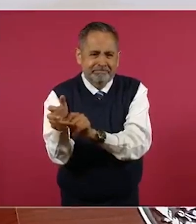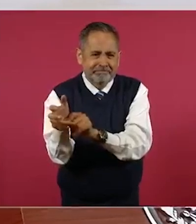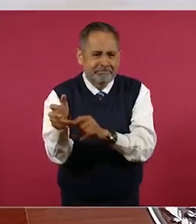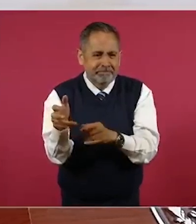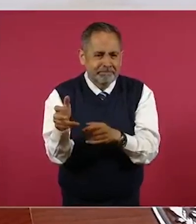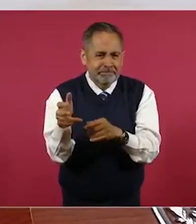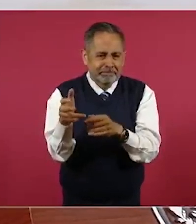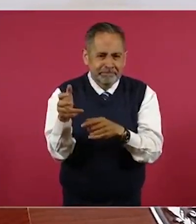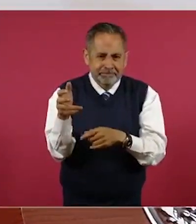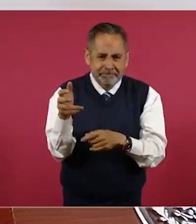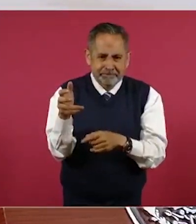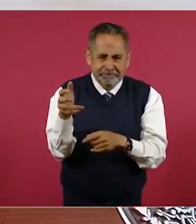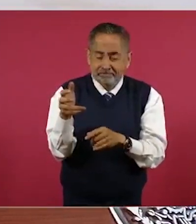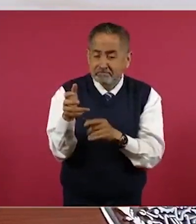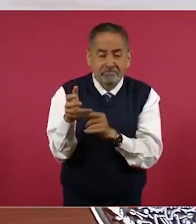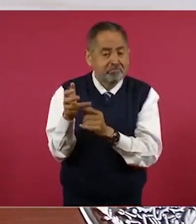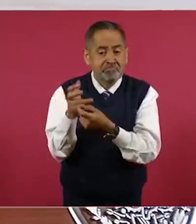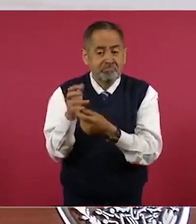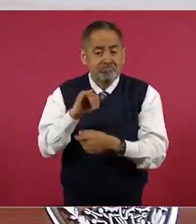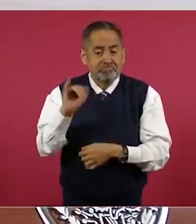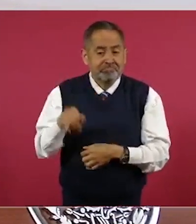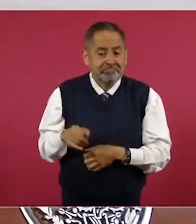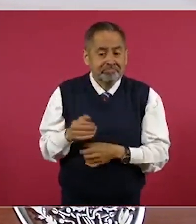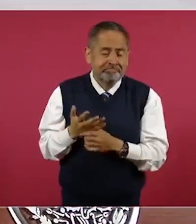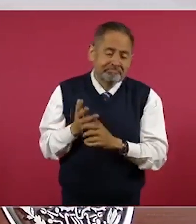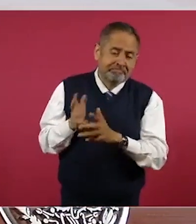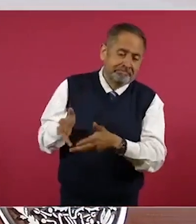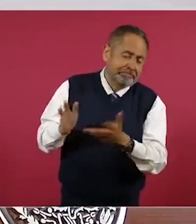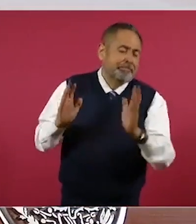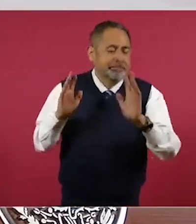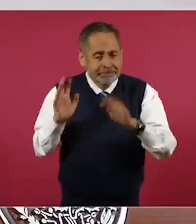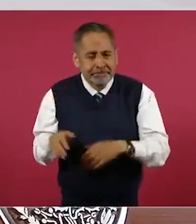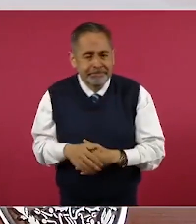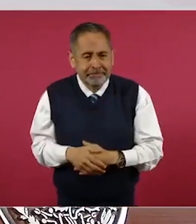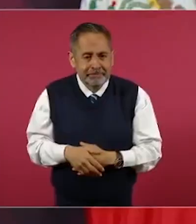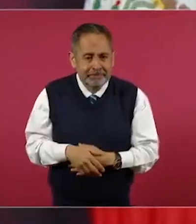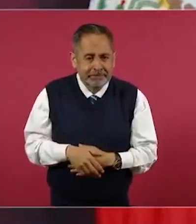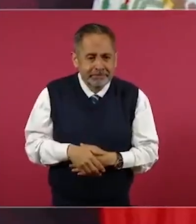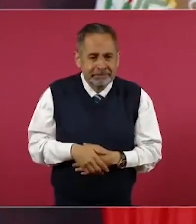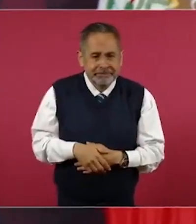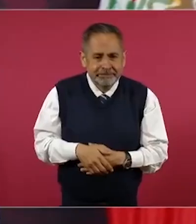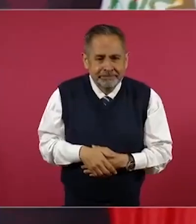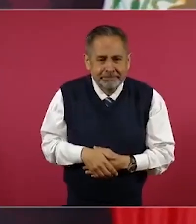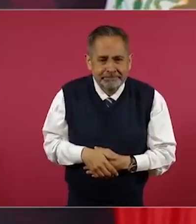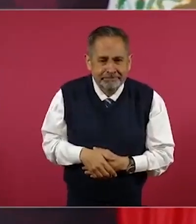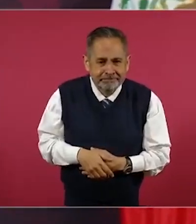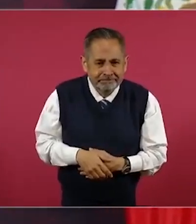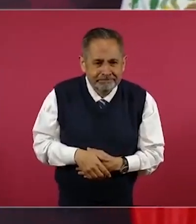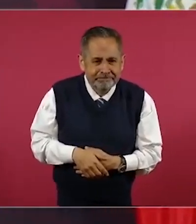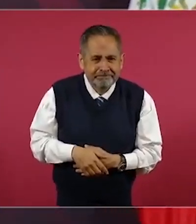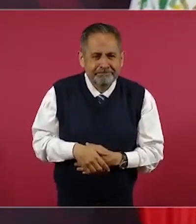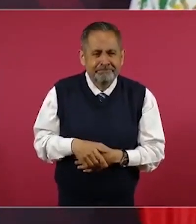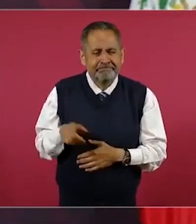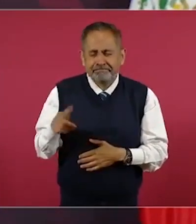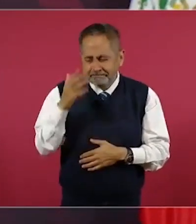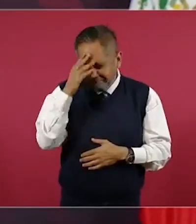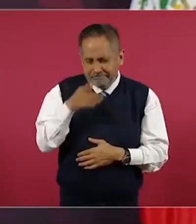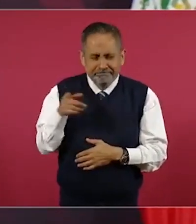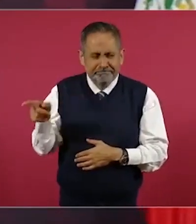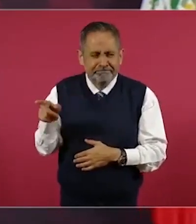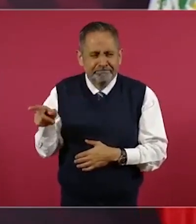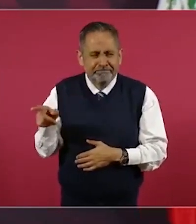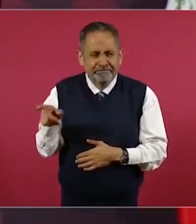y no me compuse el dedo Entonces ya eh Solo Laura